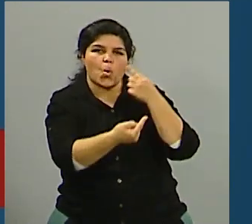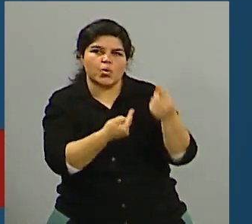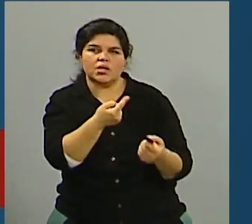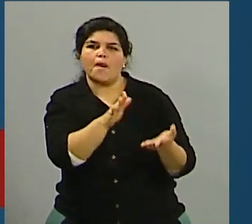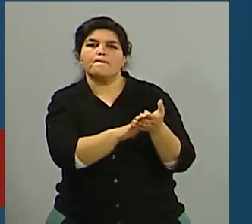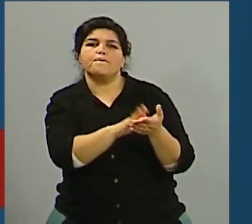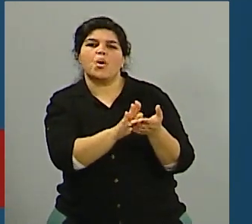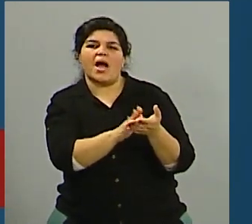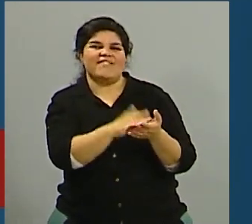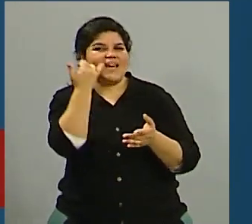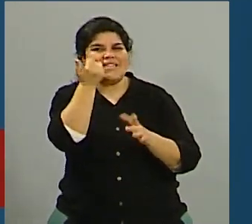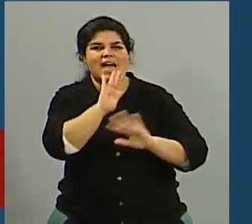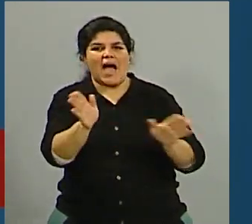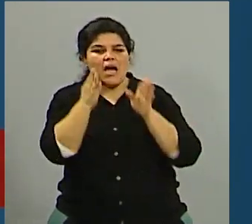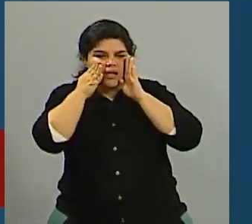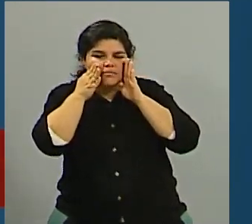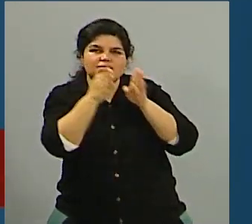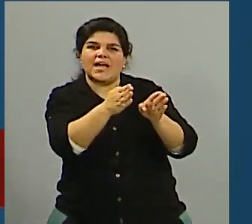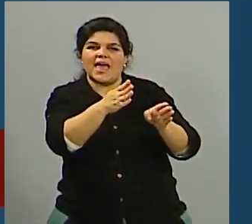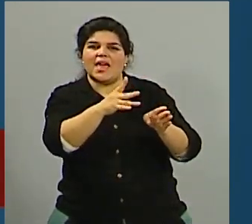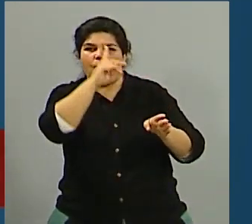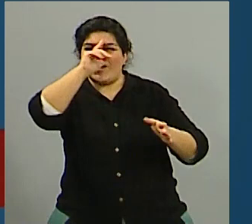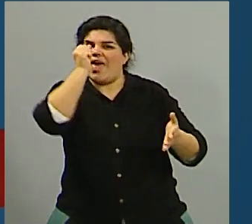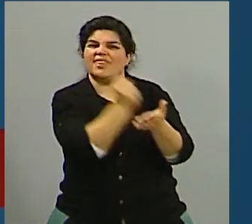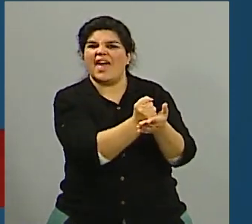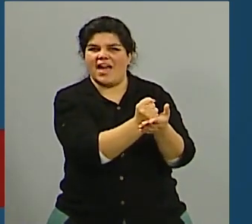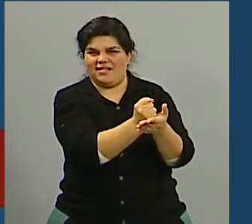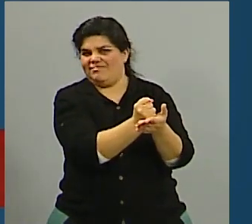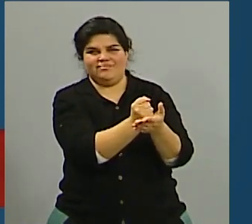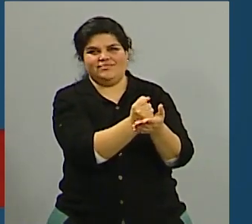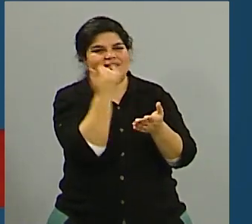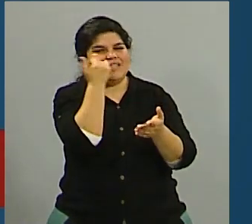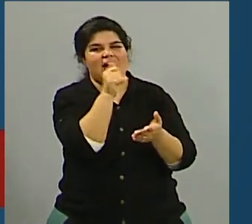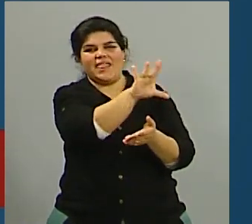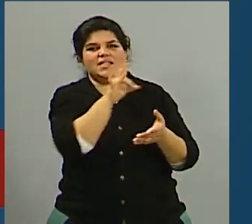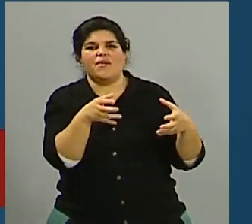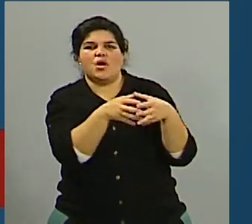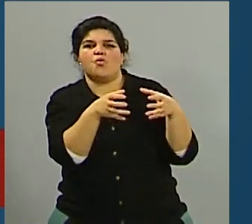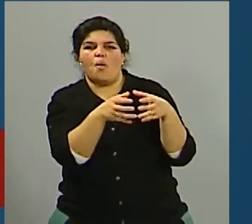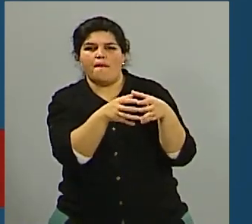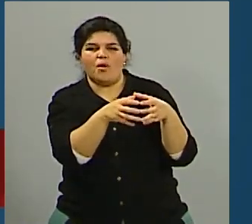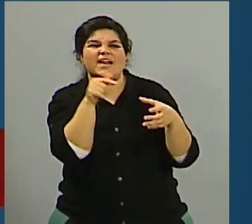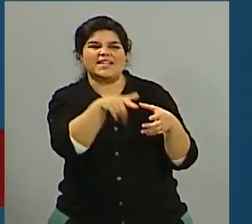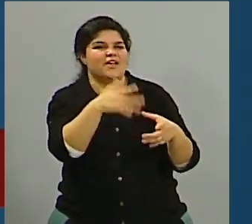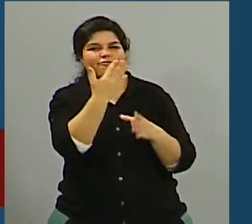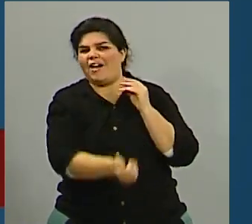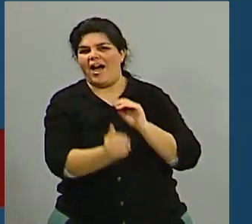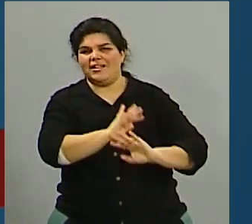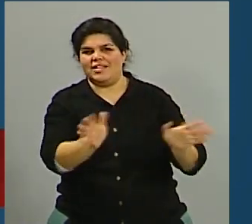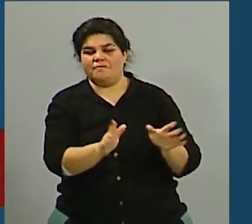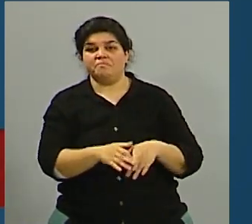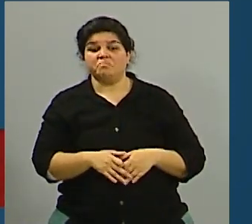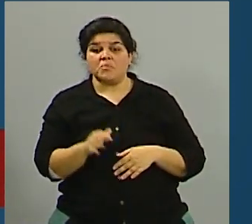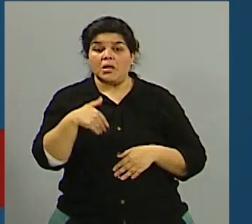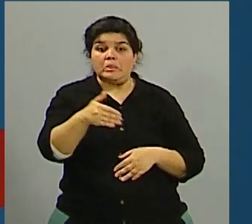muestras ya con sesgo de selección. Entonces, me parece que estamos bastante expectantes a lo que pueda pasar